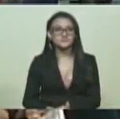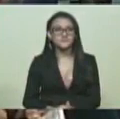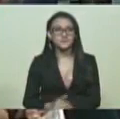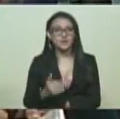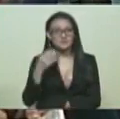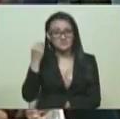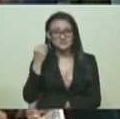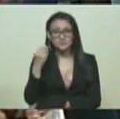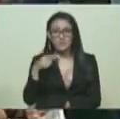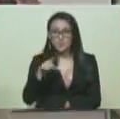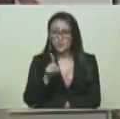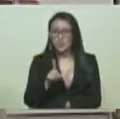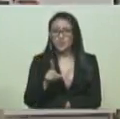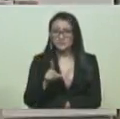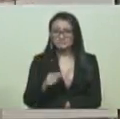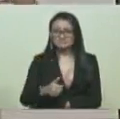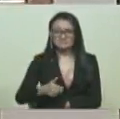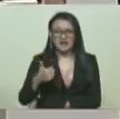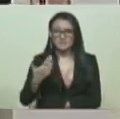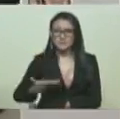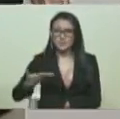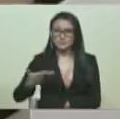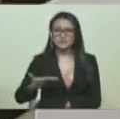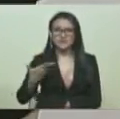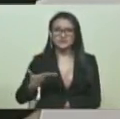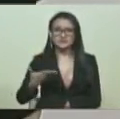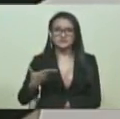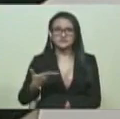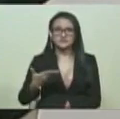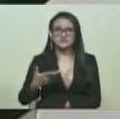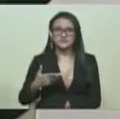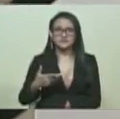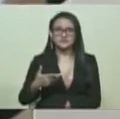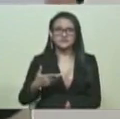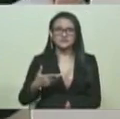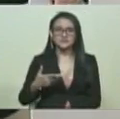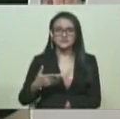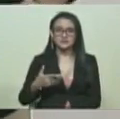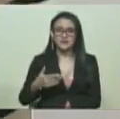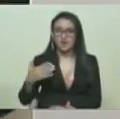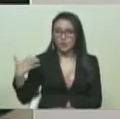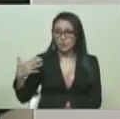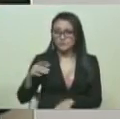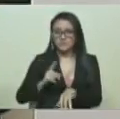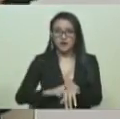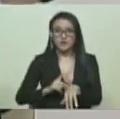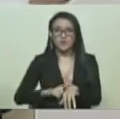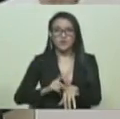sido uno de los golpes más importantes que hemos logrado hacer en estas últimas horas.